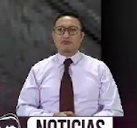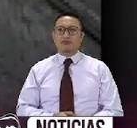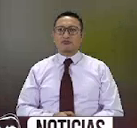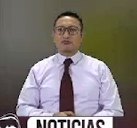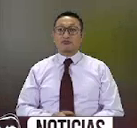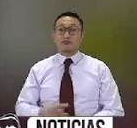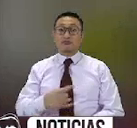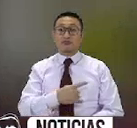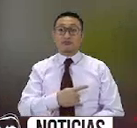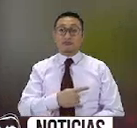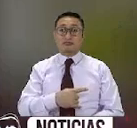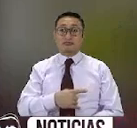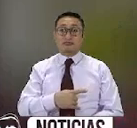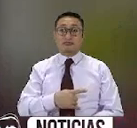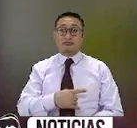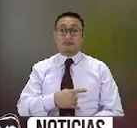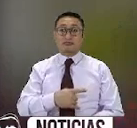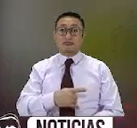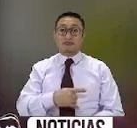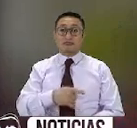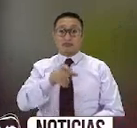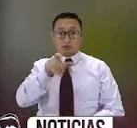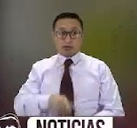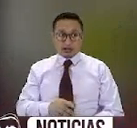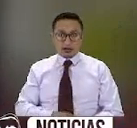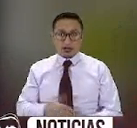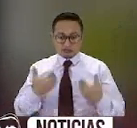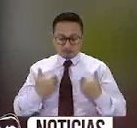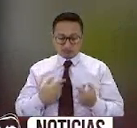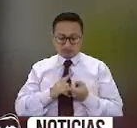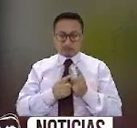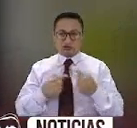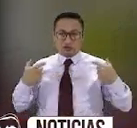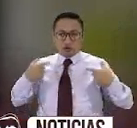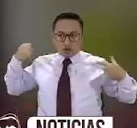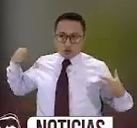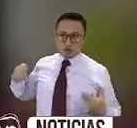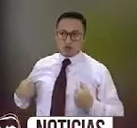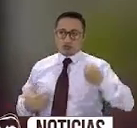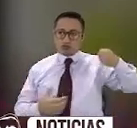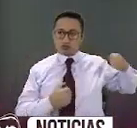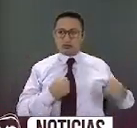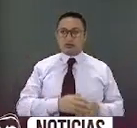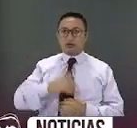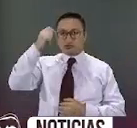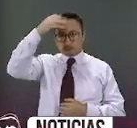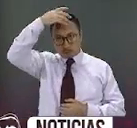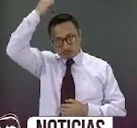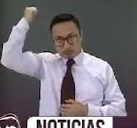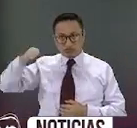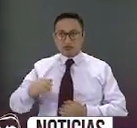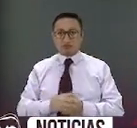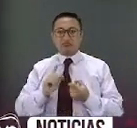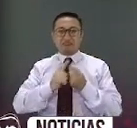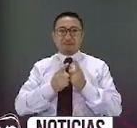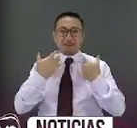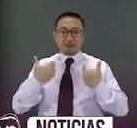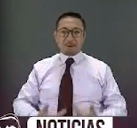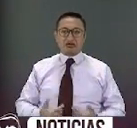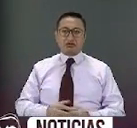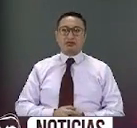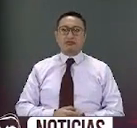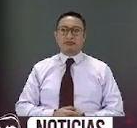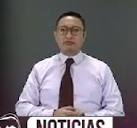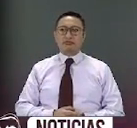alertar. Después el sospechoso se cambió de ropa. Se quitó las prendas de vestir y el sombrero para ponerse una camiseta, zapatillas